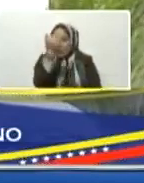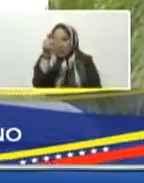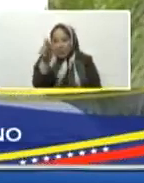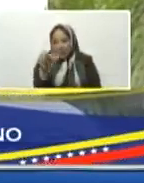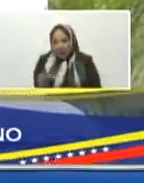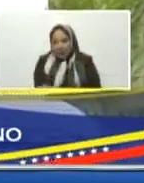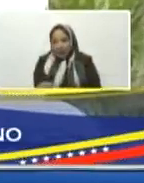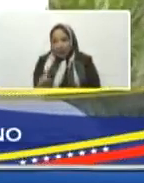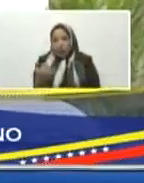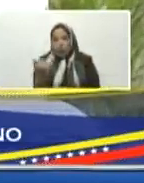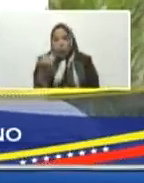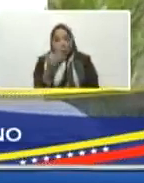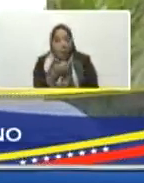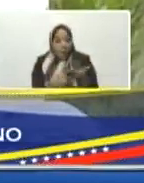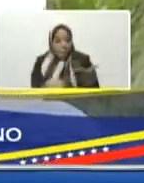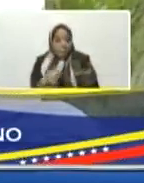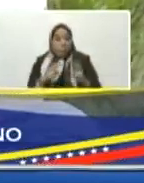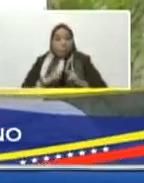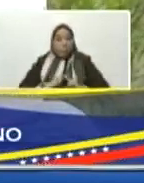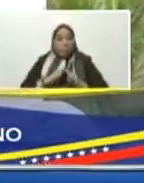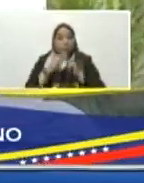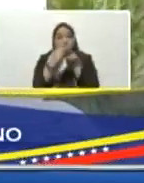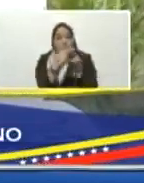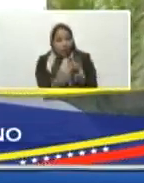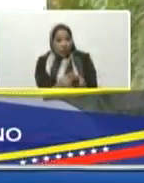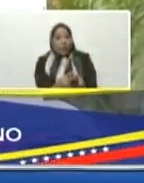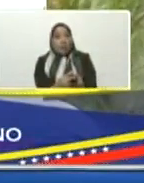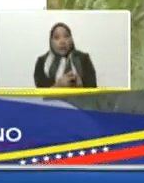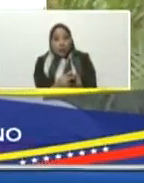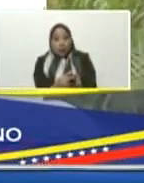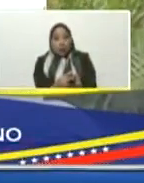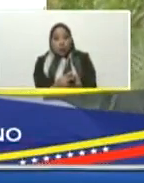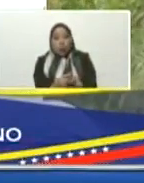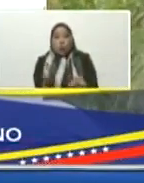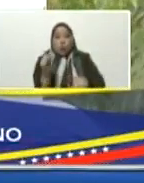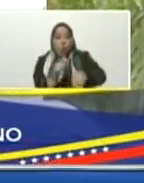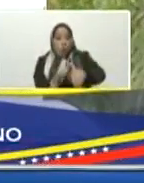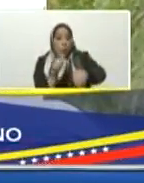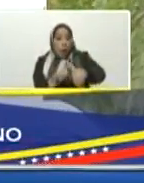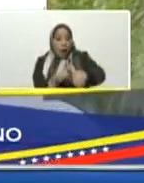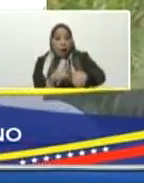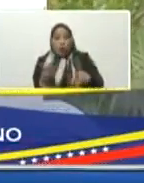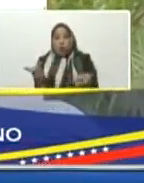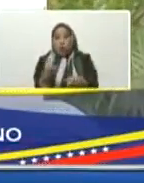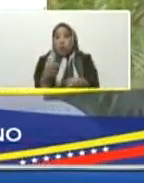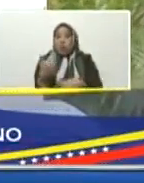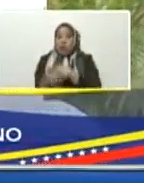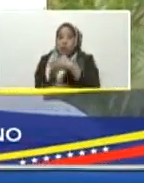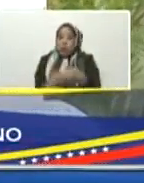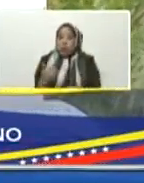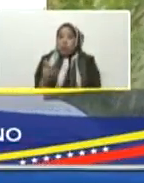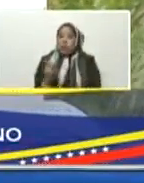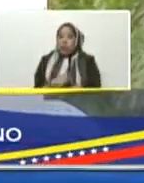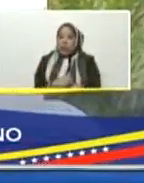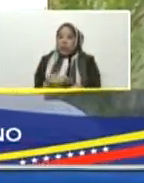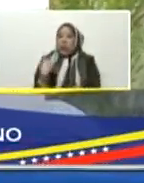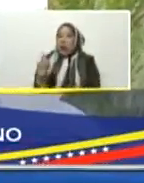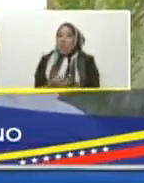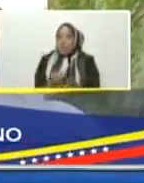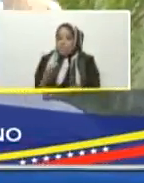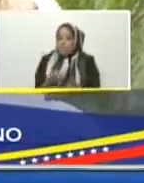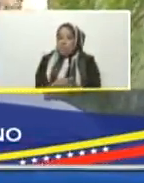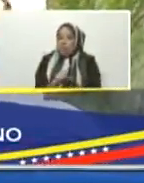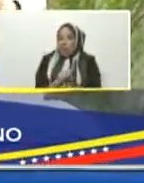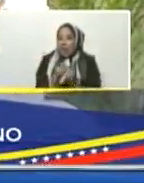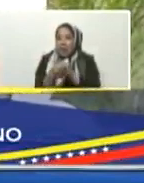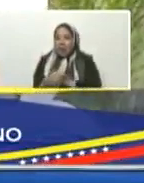las citas o de la entrega de los horarios para poder hacerse estas sesiones de radioterapia pueda